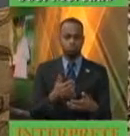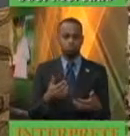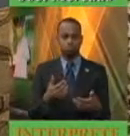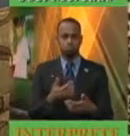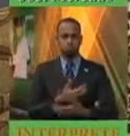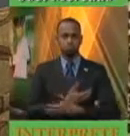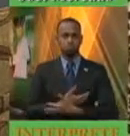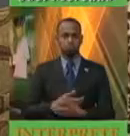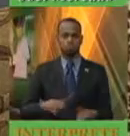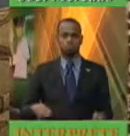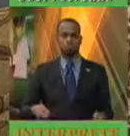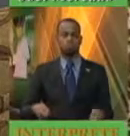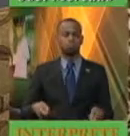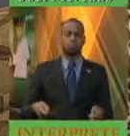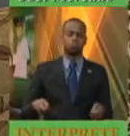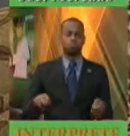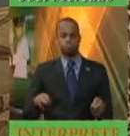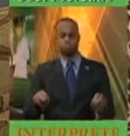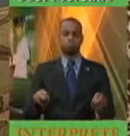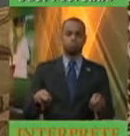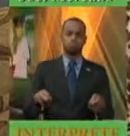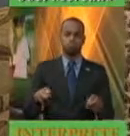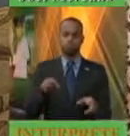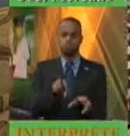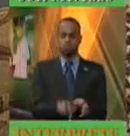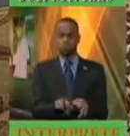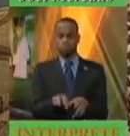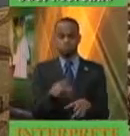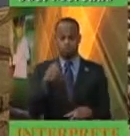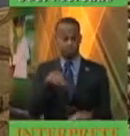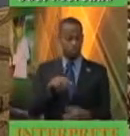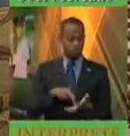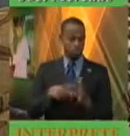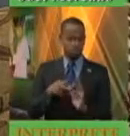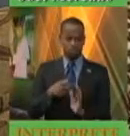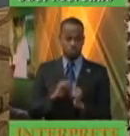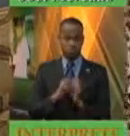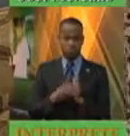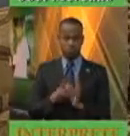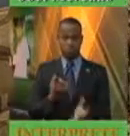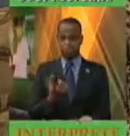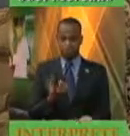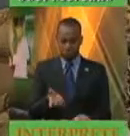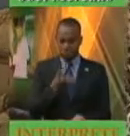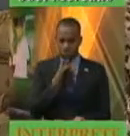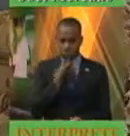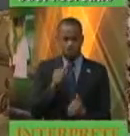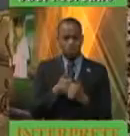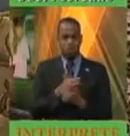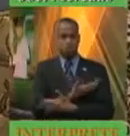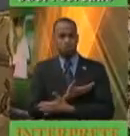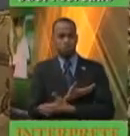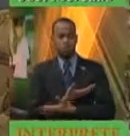solamente le va a servir a las personas con discapacidad, usuarios de silla de ruedas. Entonces, de esto se